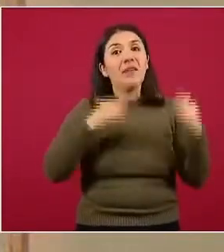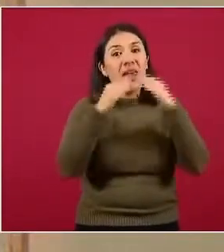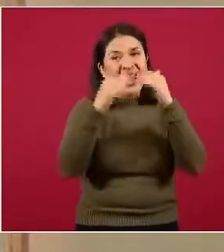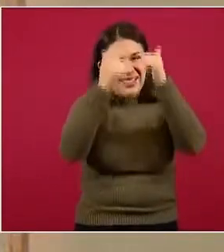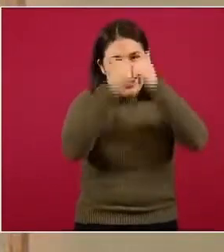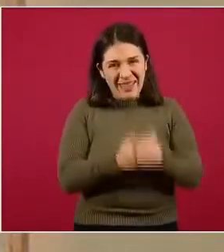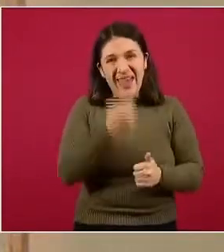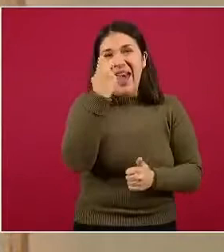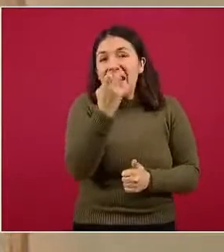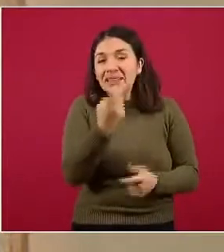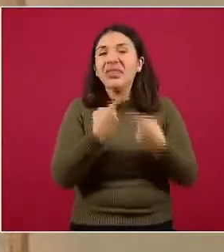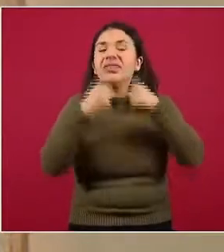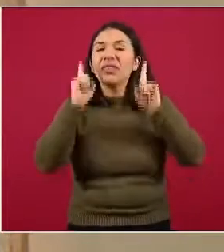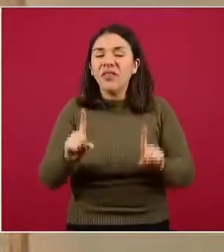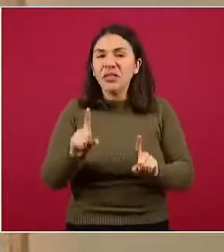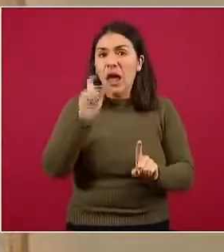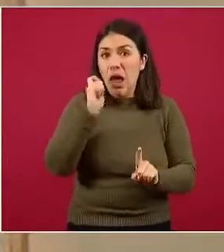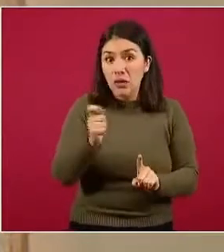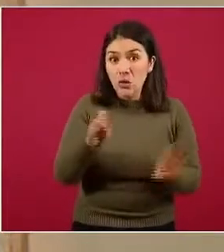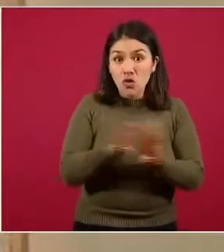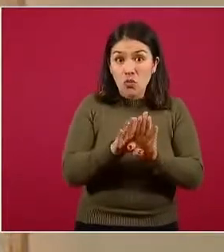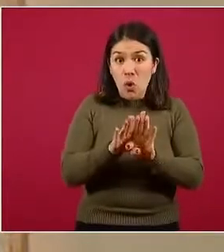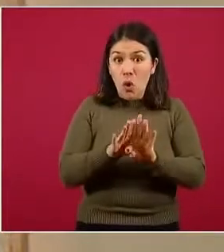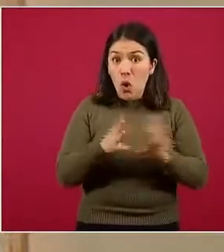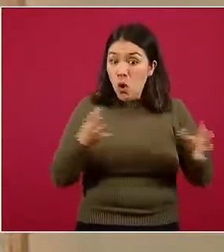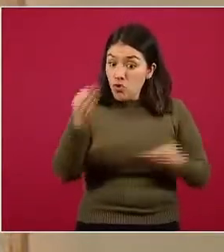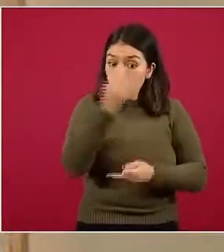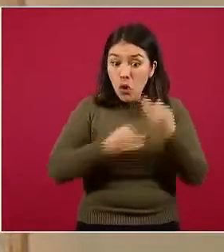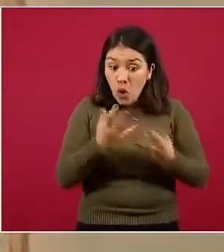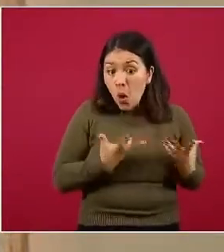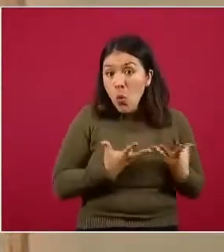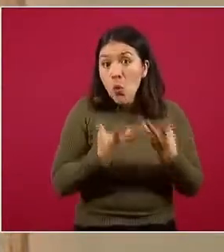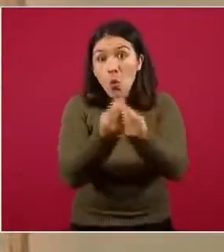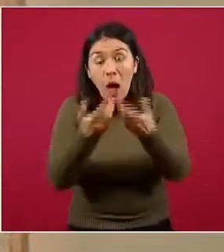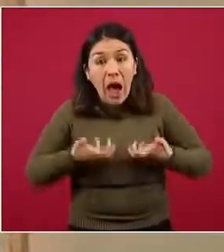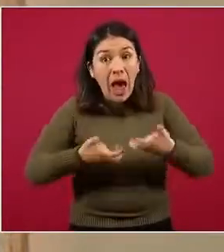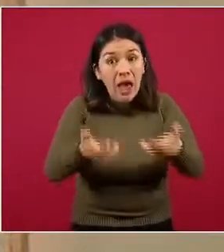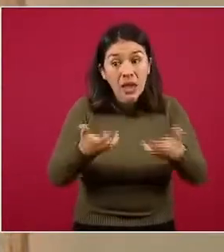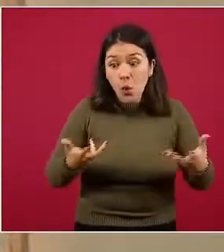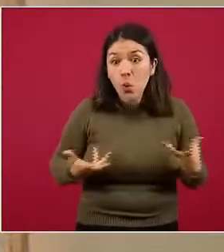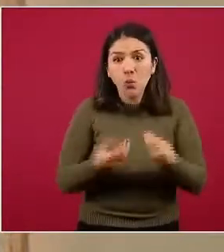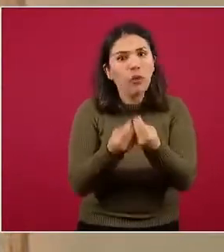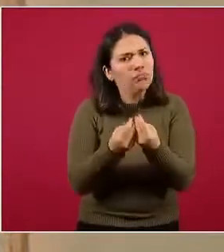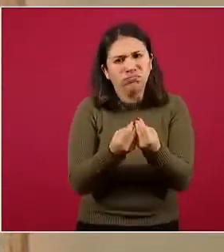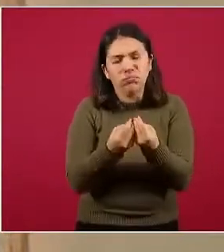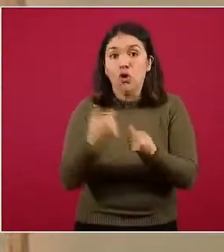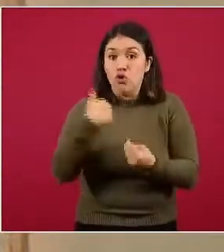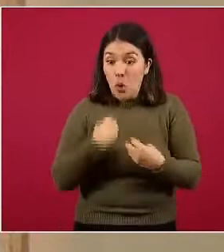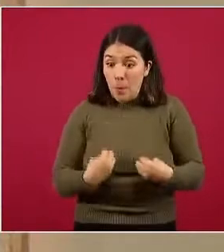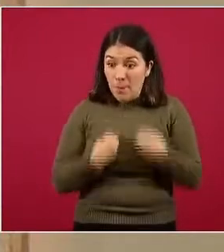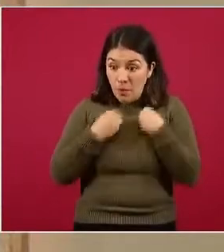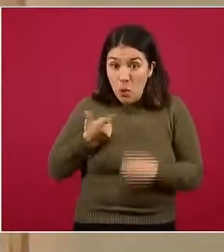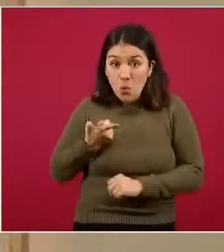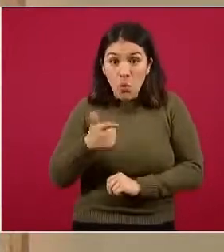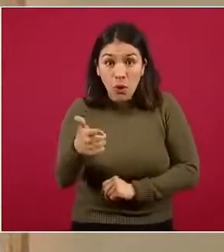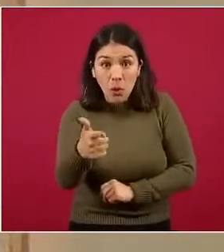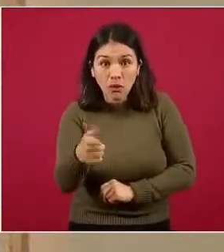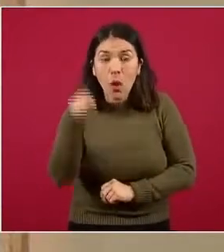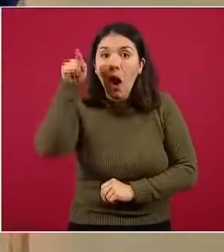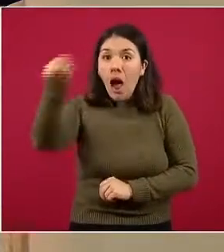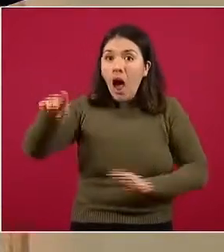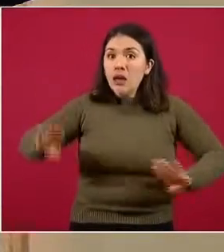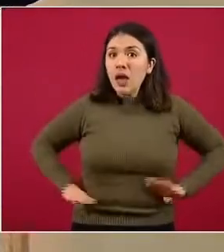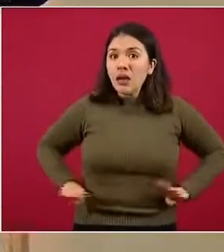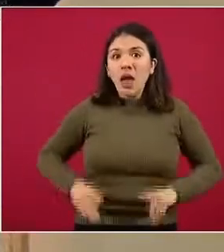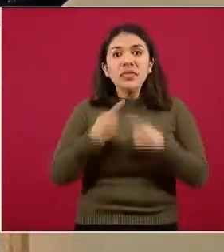diferencia. La diferencia no fue vamos todos a la calle, es vivo en Guanajuato, es diferente la